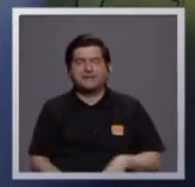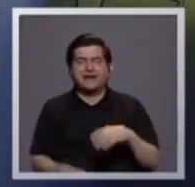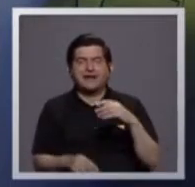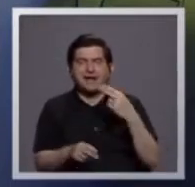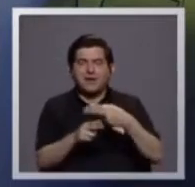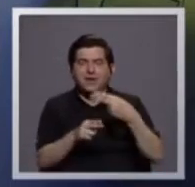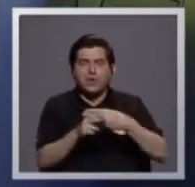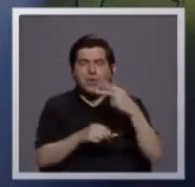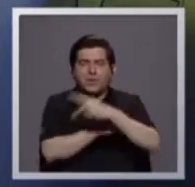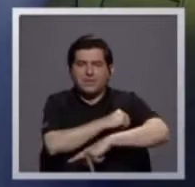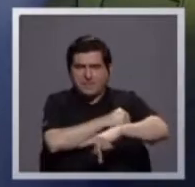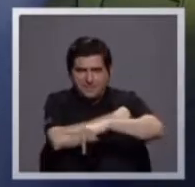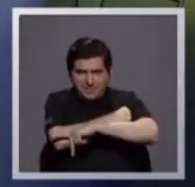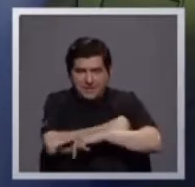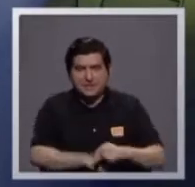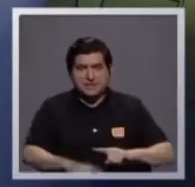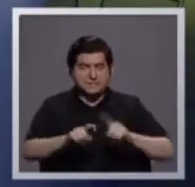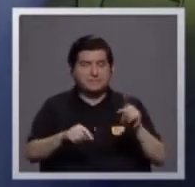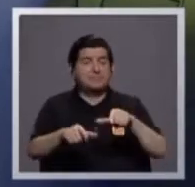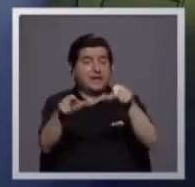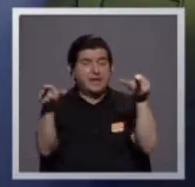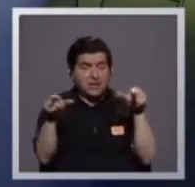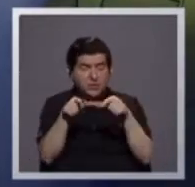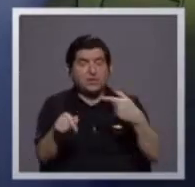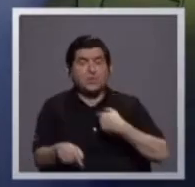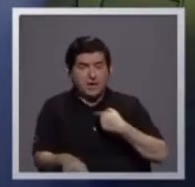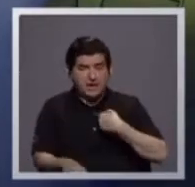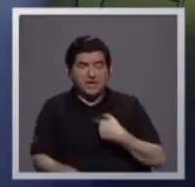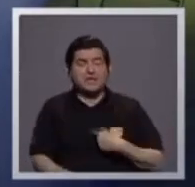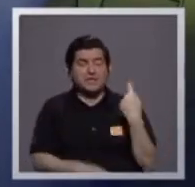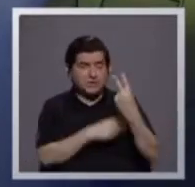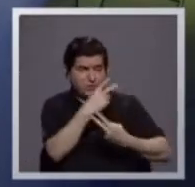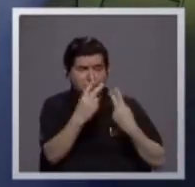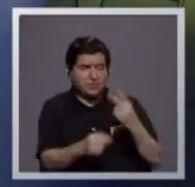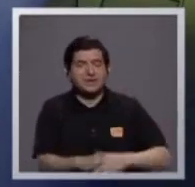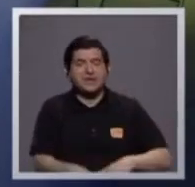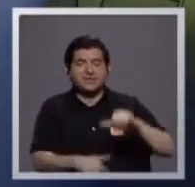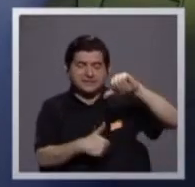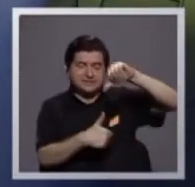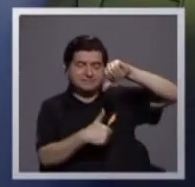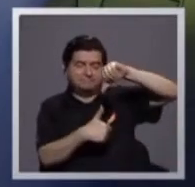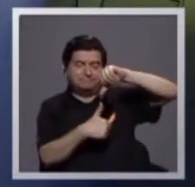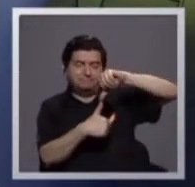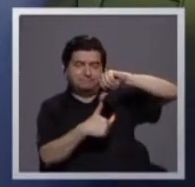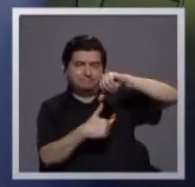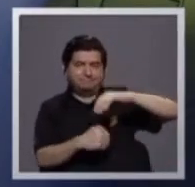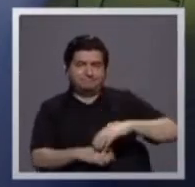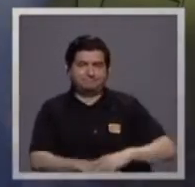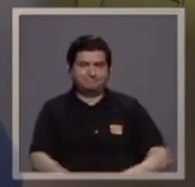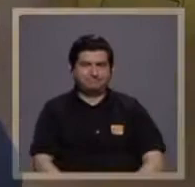vinculado con el COVID, sino por el lugar donde me tocó hacer el viaje, que es Centroamérica.